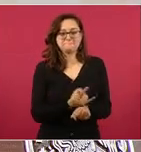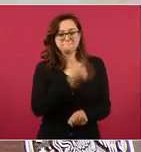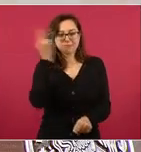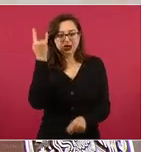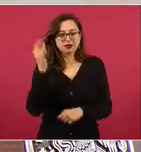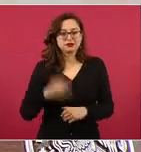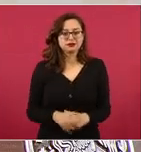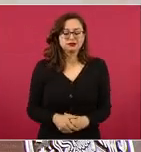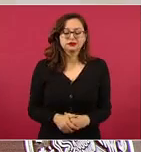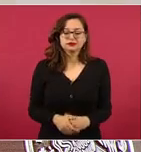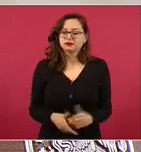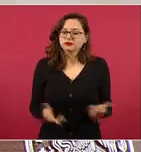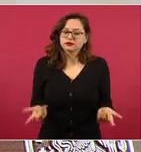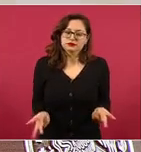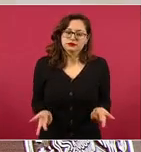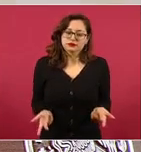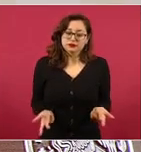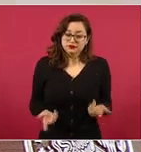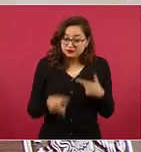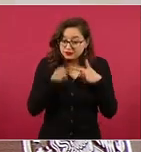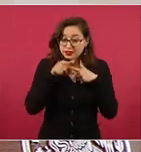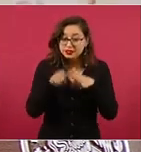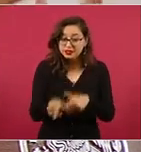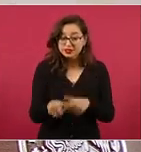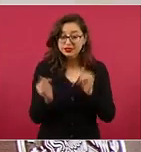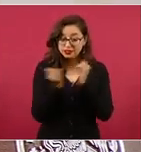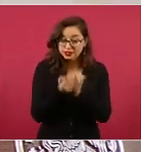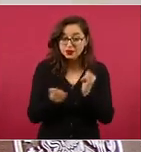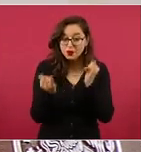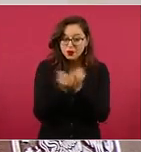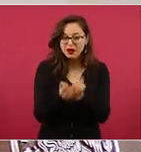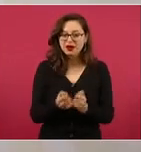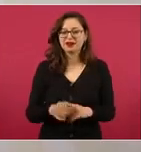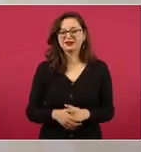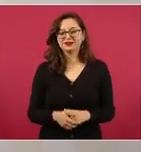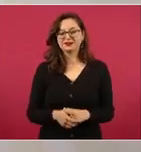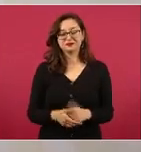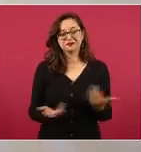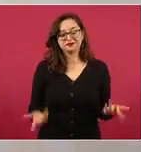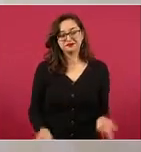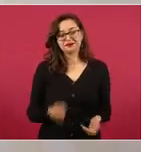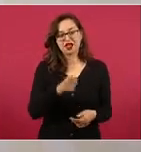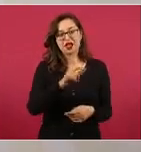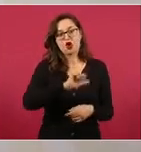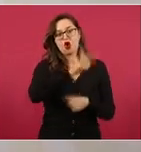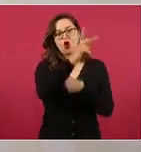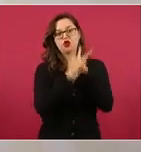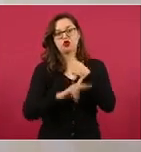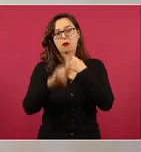No queremos que pues, los negocios sean buenos para las empresas extranjeras y malos